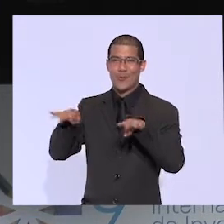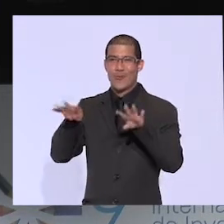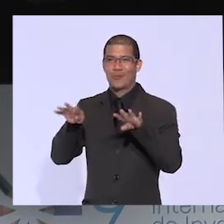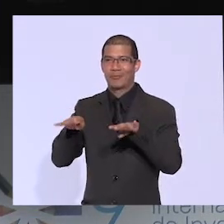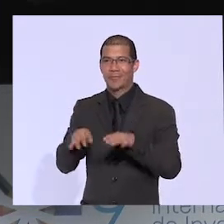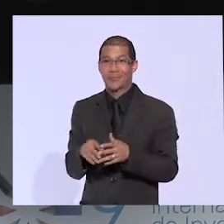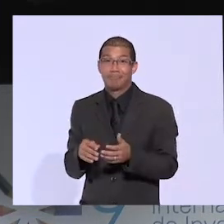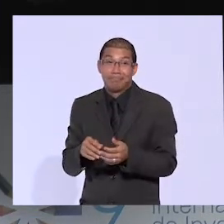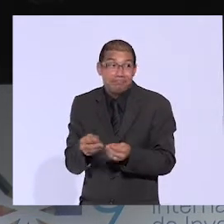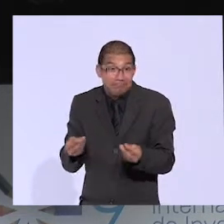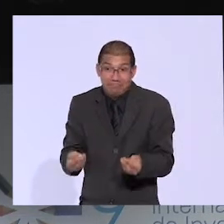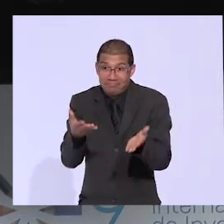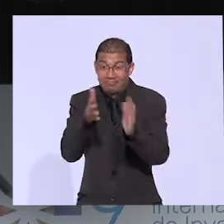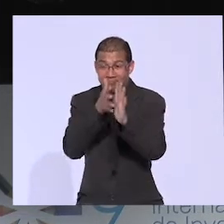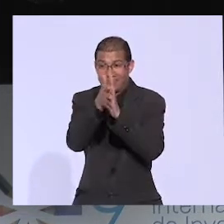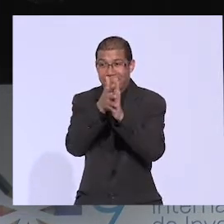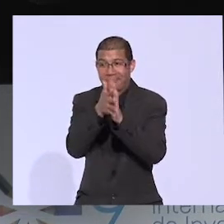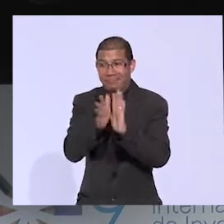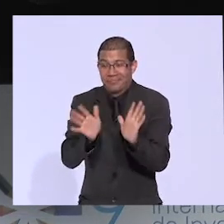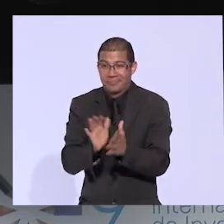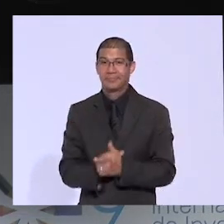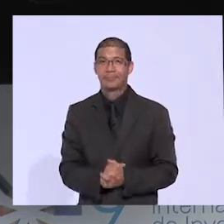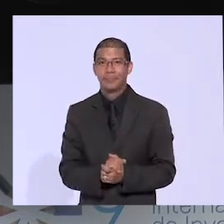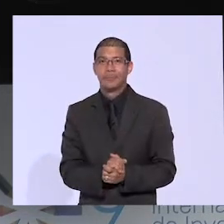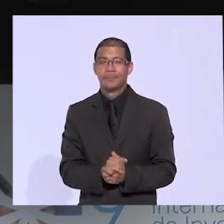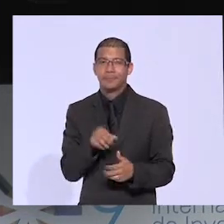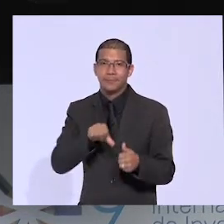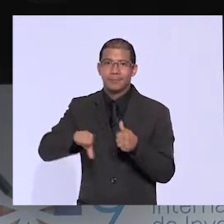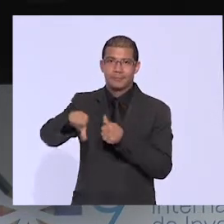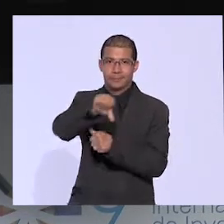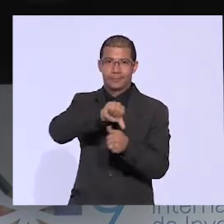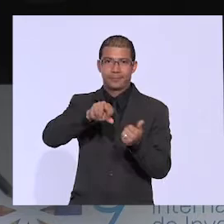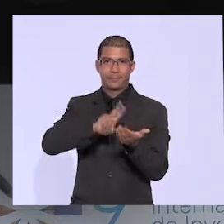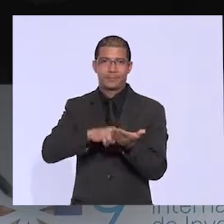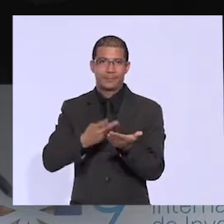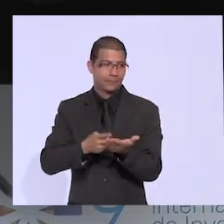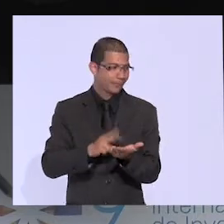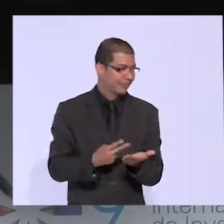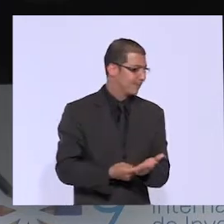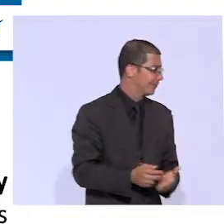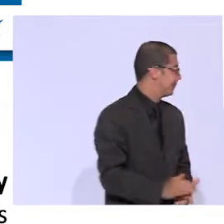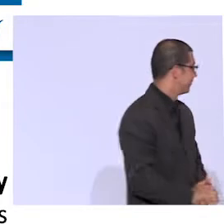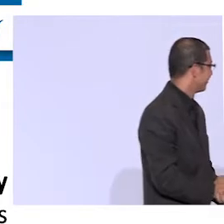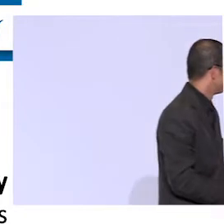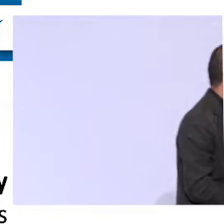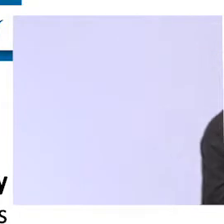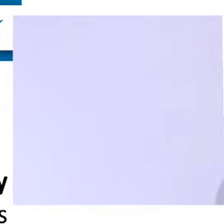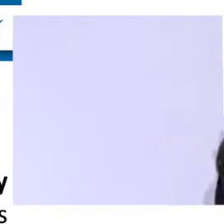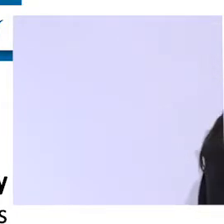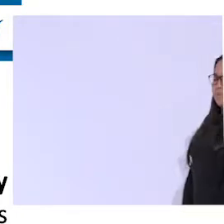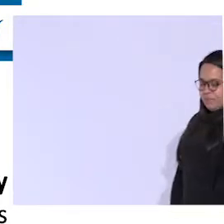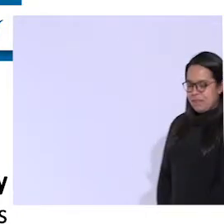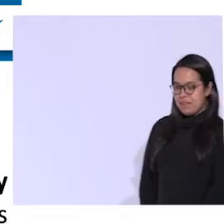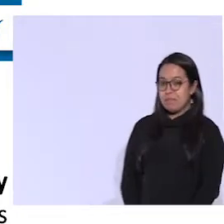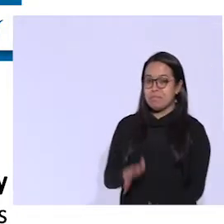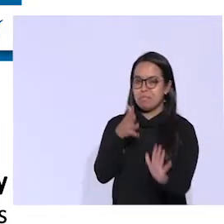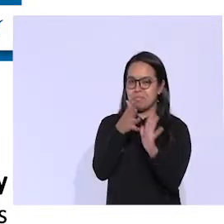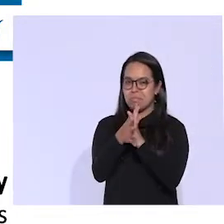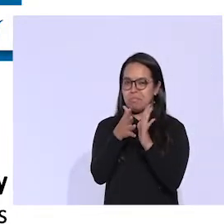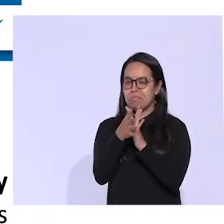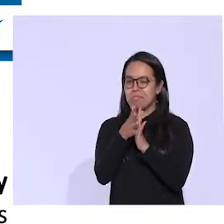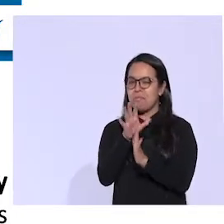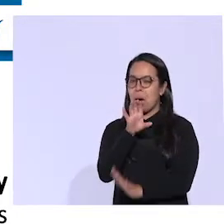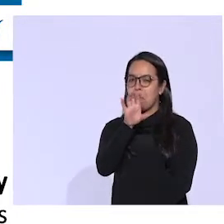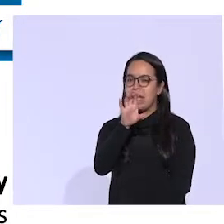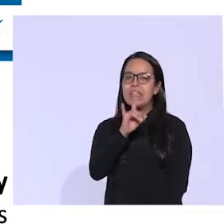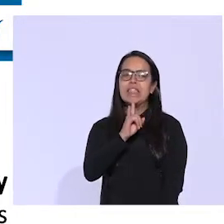Ahí lo dejo. Bueno, en España tampoco andamos mal. Fijaos curiosamente el caso de Estados Unidos. El caso de Estados Unidos, 4